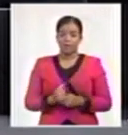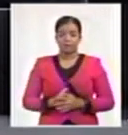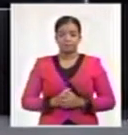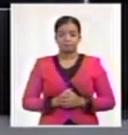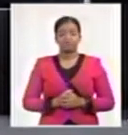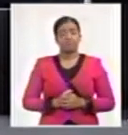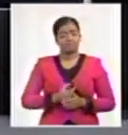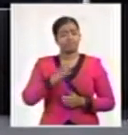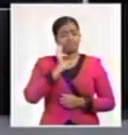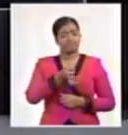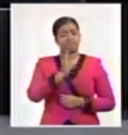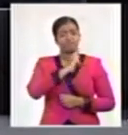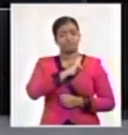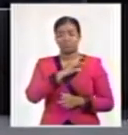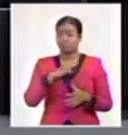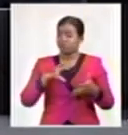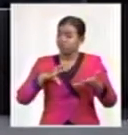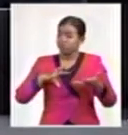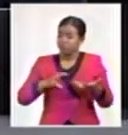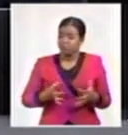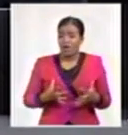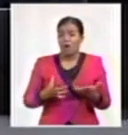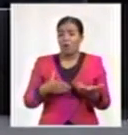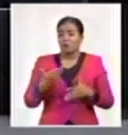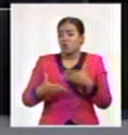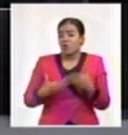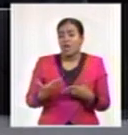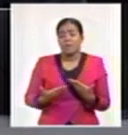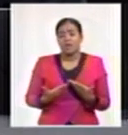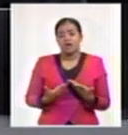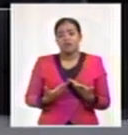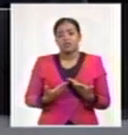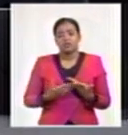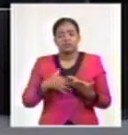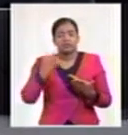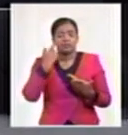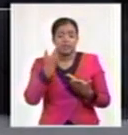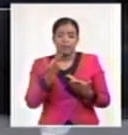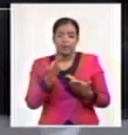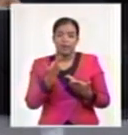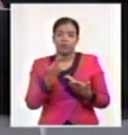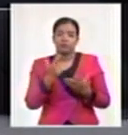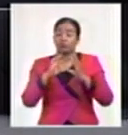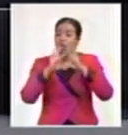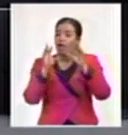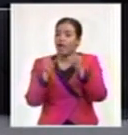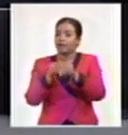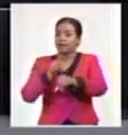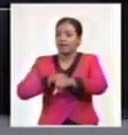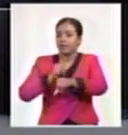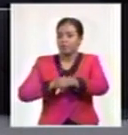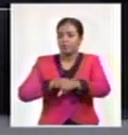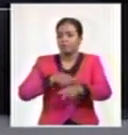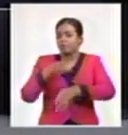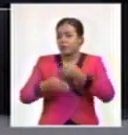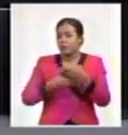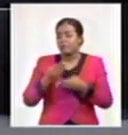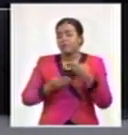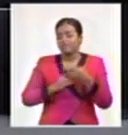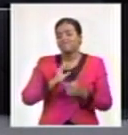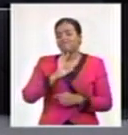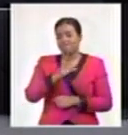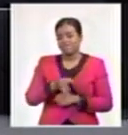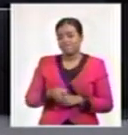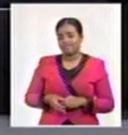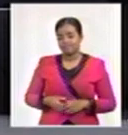puede ser todo por la cantidad de desencuentros, vamos a decir, acumulados, claro, y que no solamente se trata